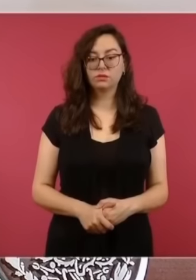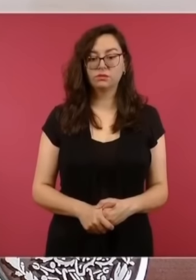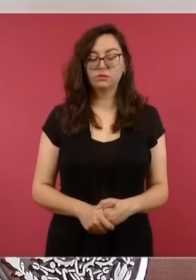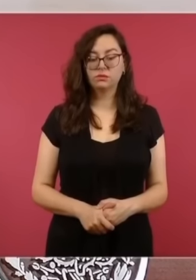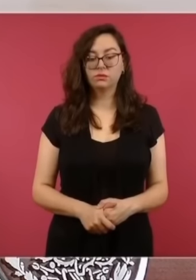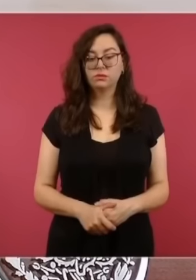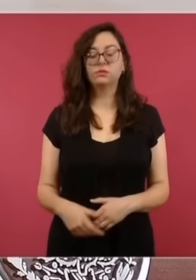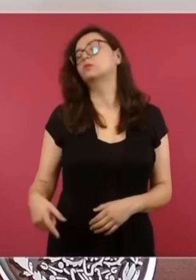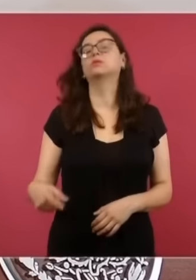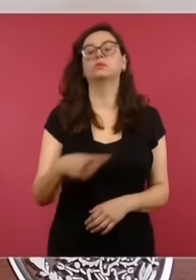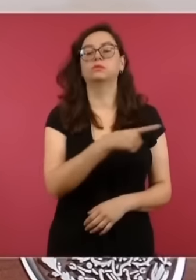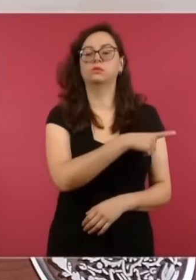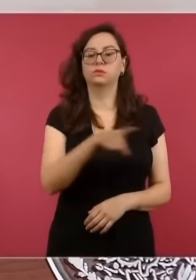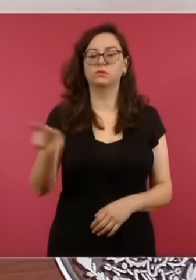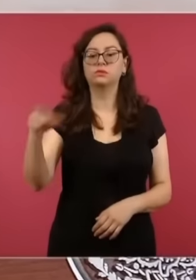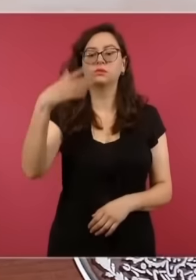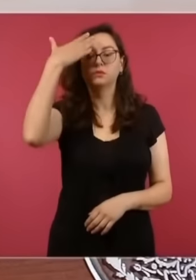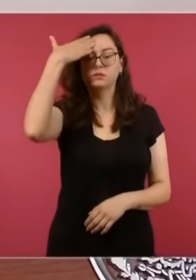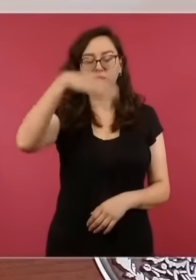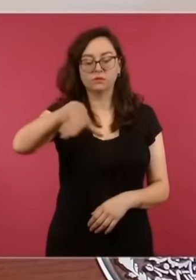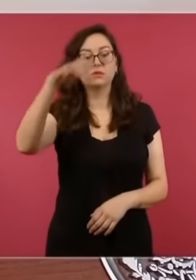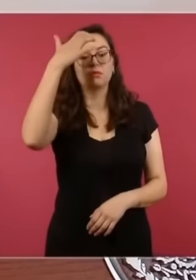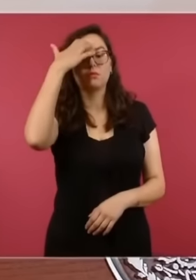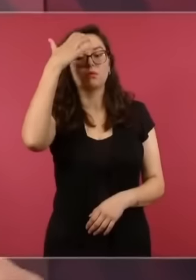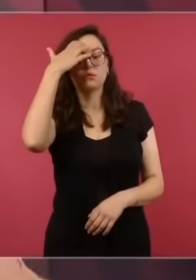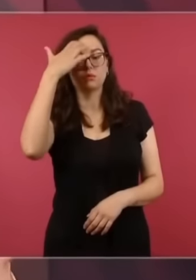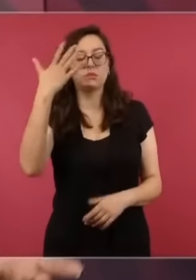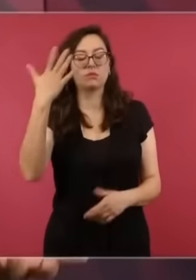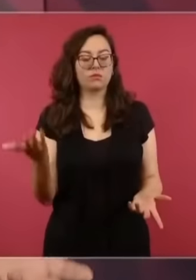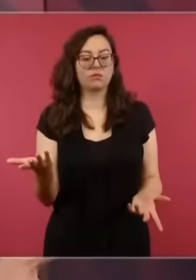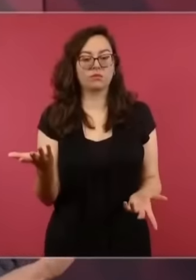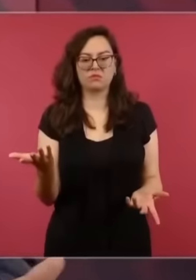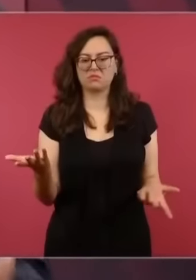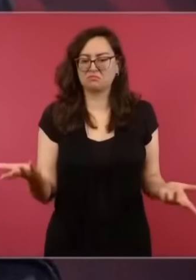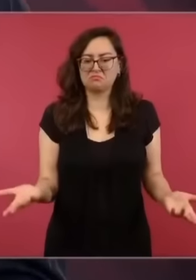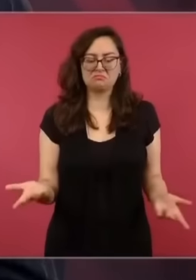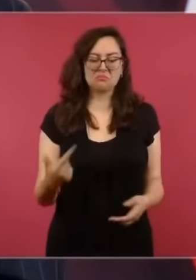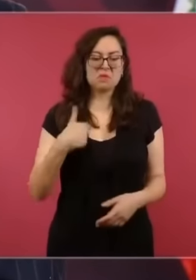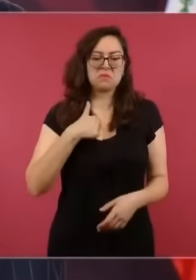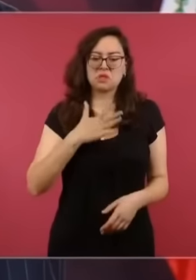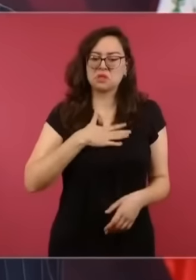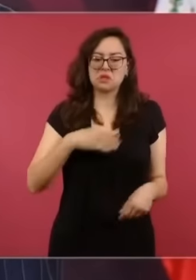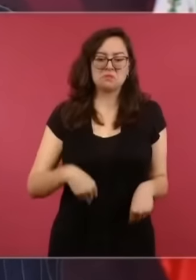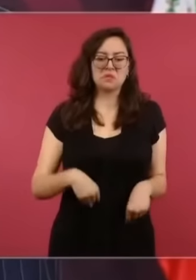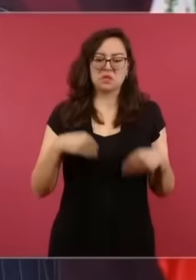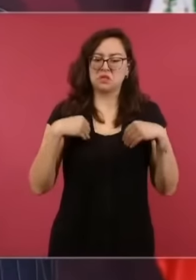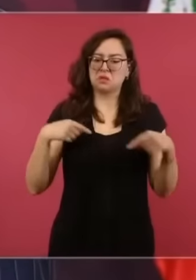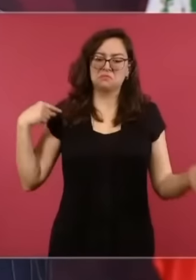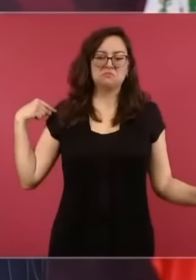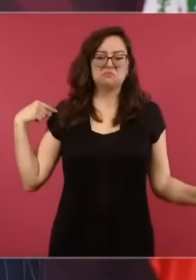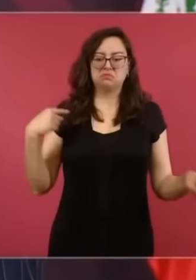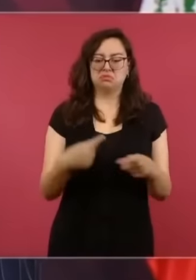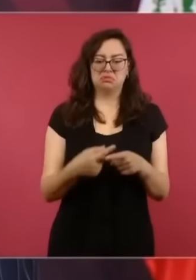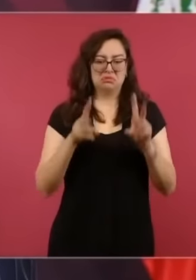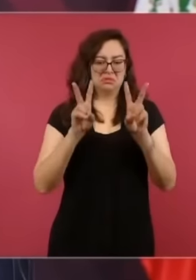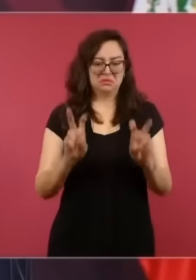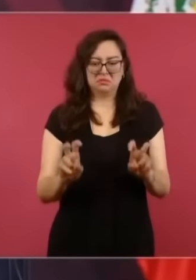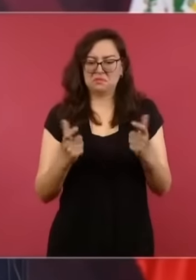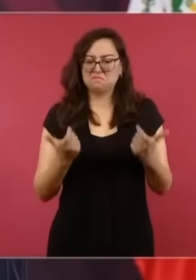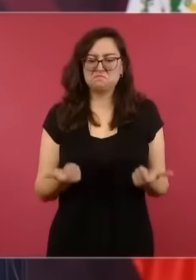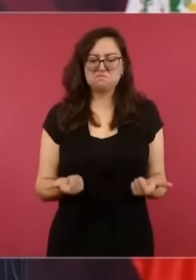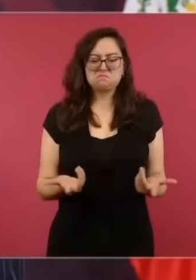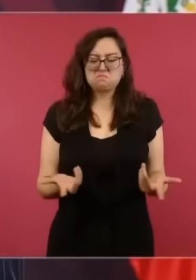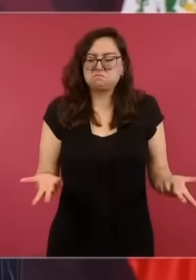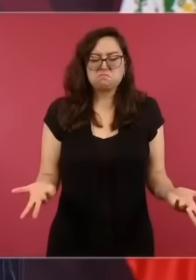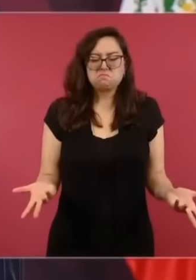filosofía, a mí no me importa lo material, no